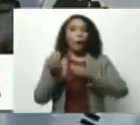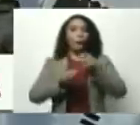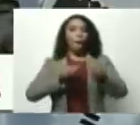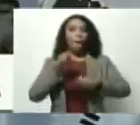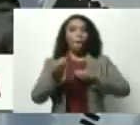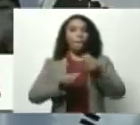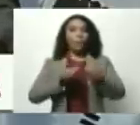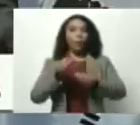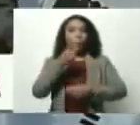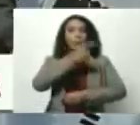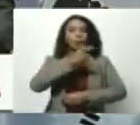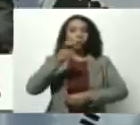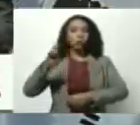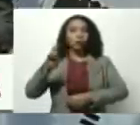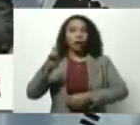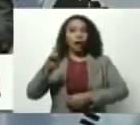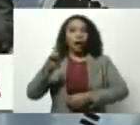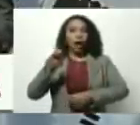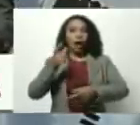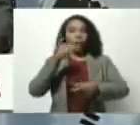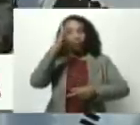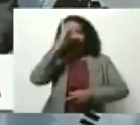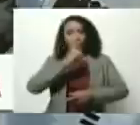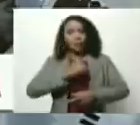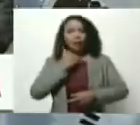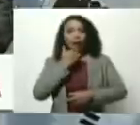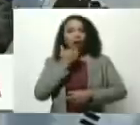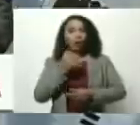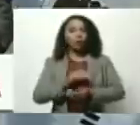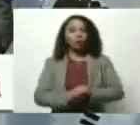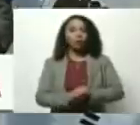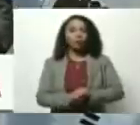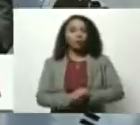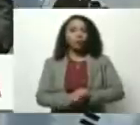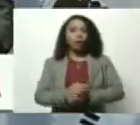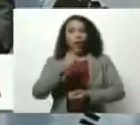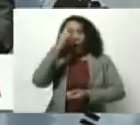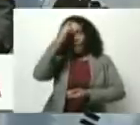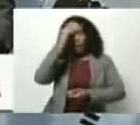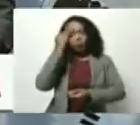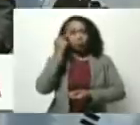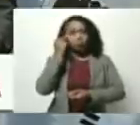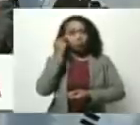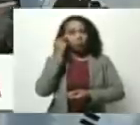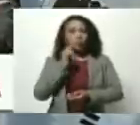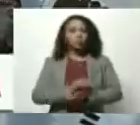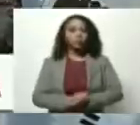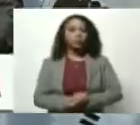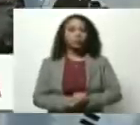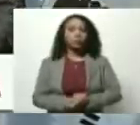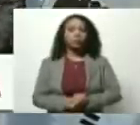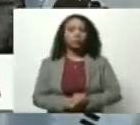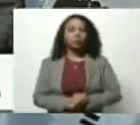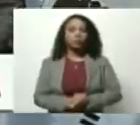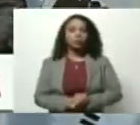a personas con condiciones especiales, entre ellas el síndrome de Down.